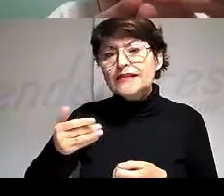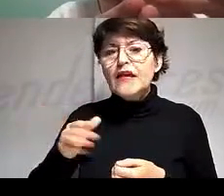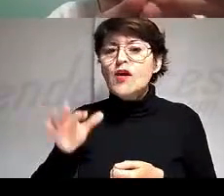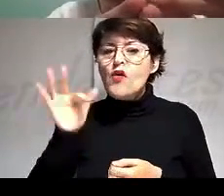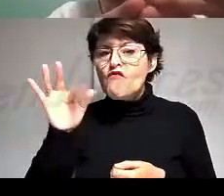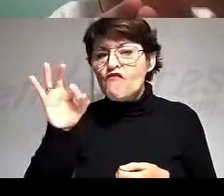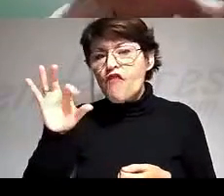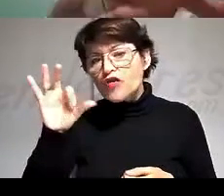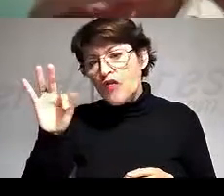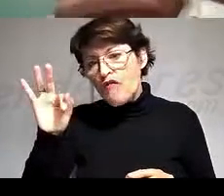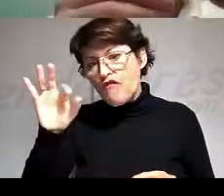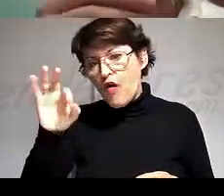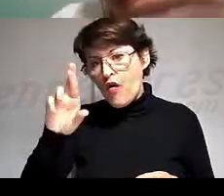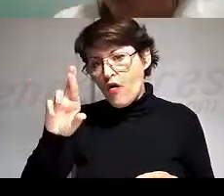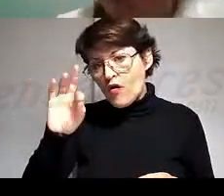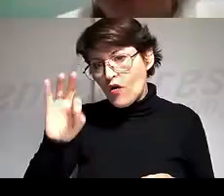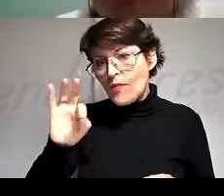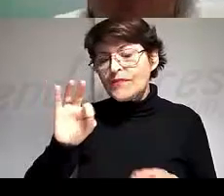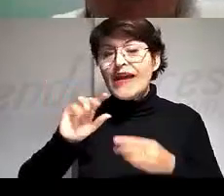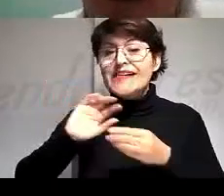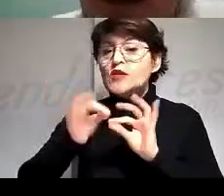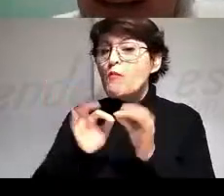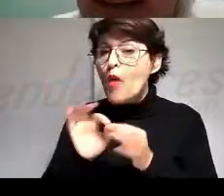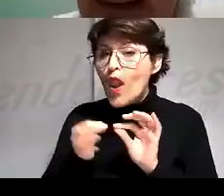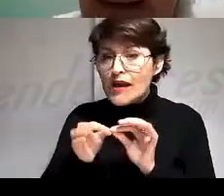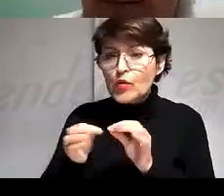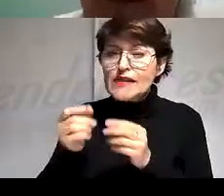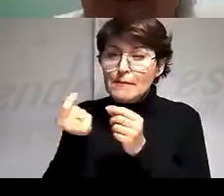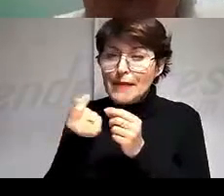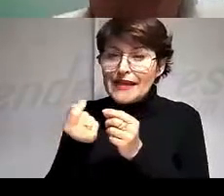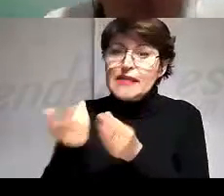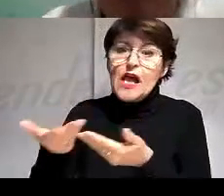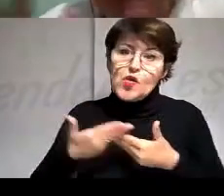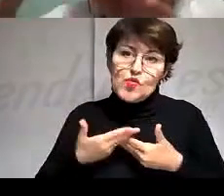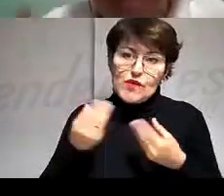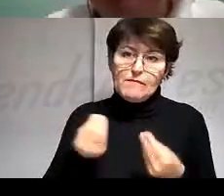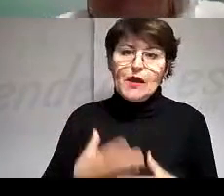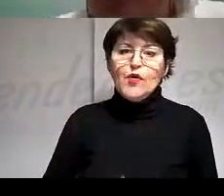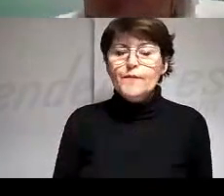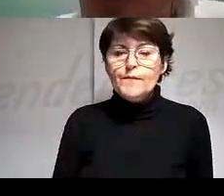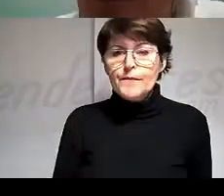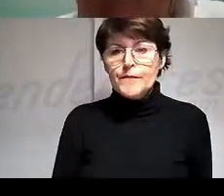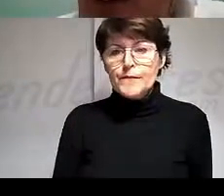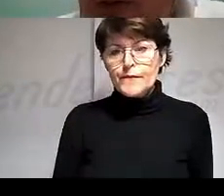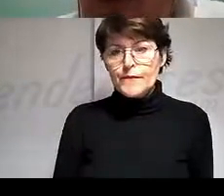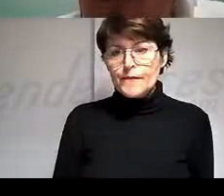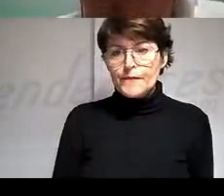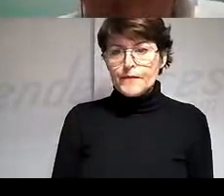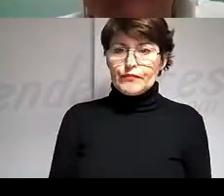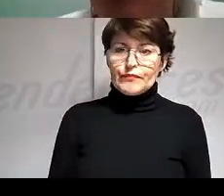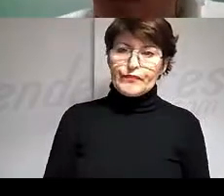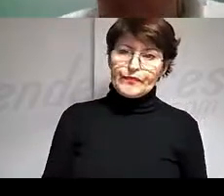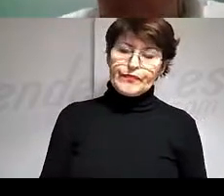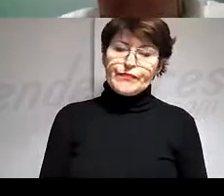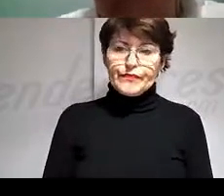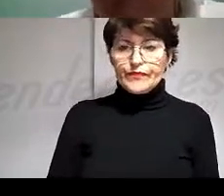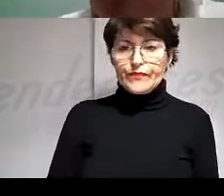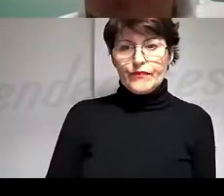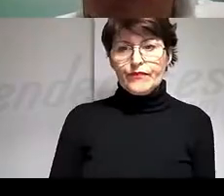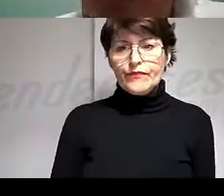enlace fósforo en moléculas chiquititas. Un poco para situarnos, por qué el fósforo es importante y por qué